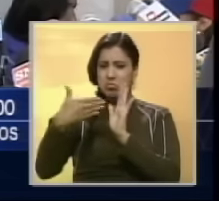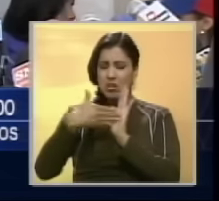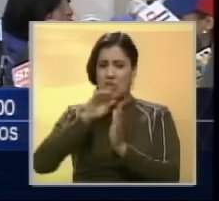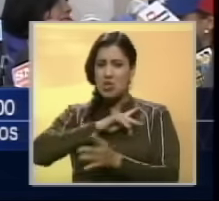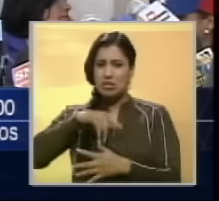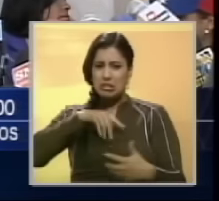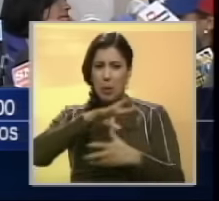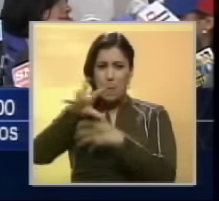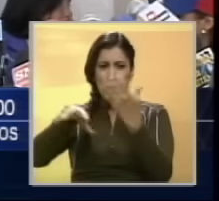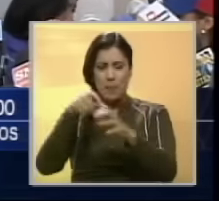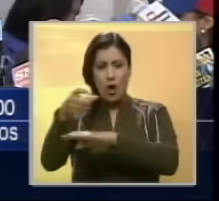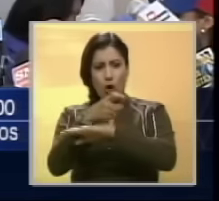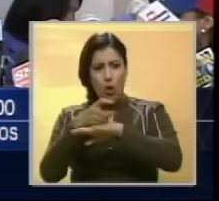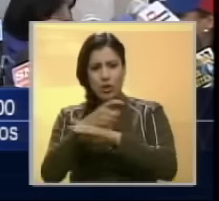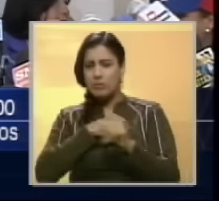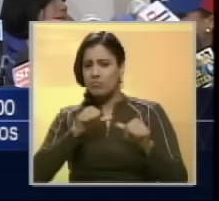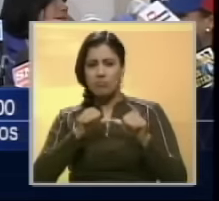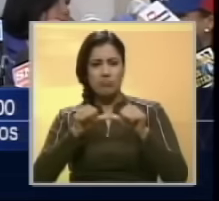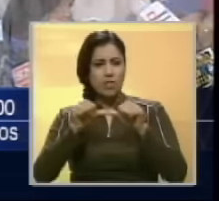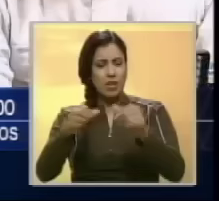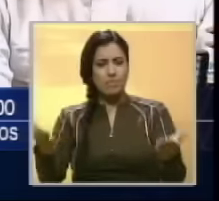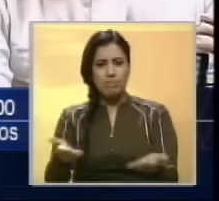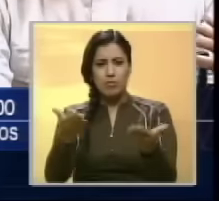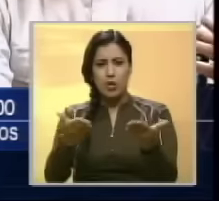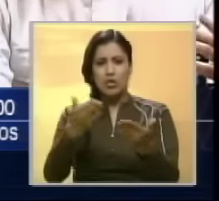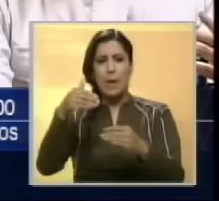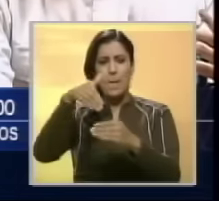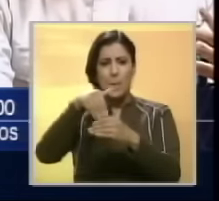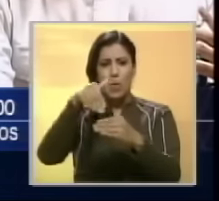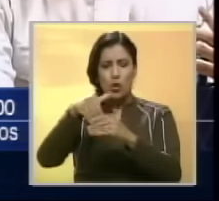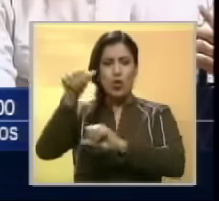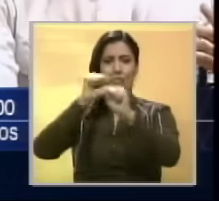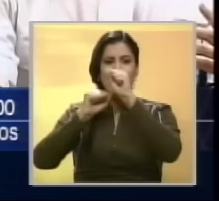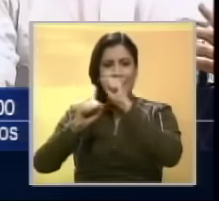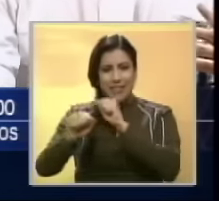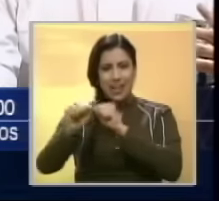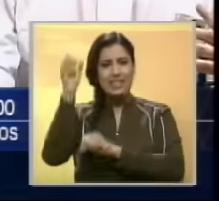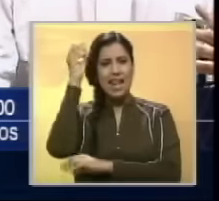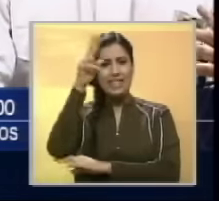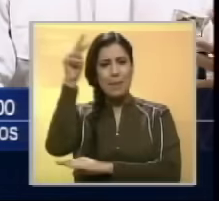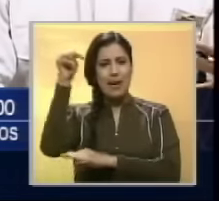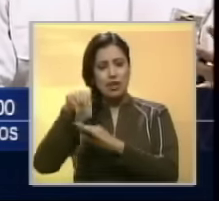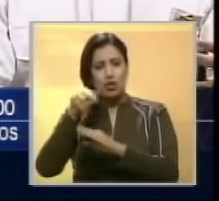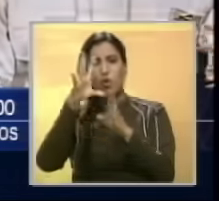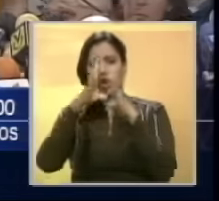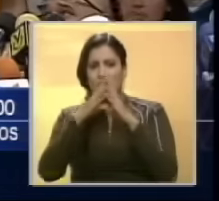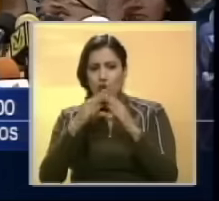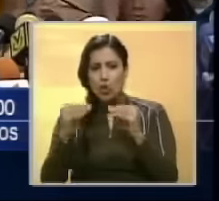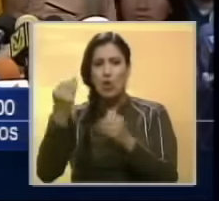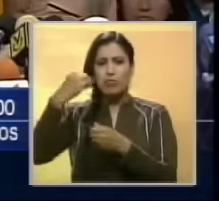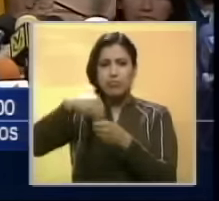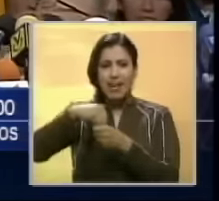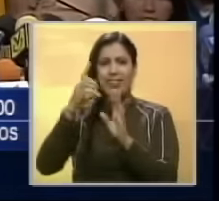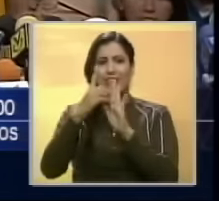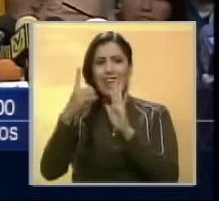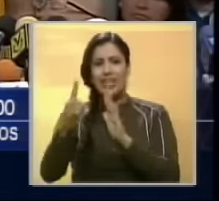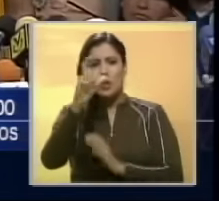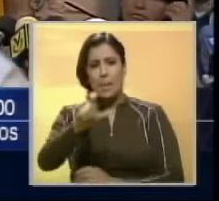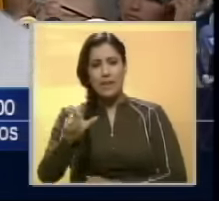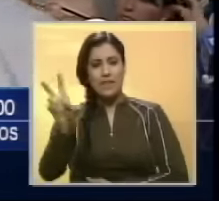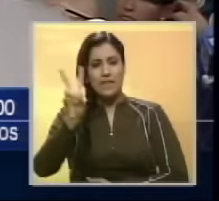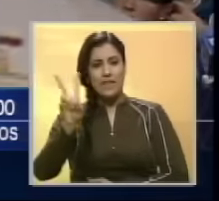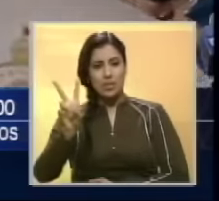trabas que ponga el gobierno continuarán impulsando el referendo defendiendo la asamblea nacional y todo lo referido a los derechos de los